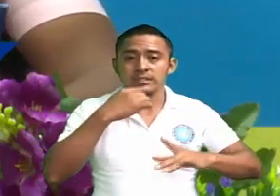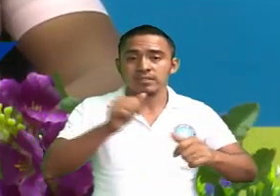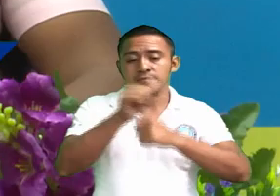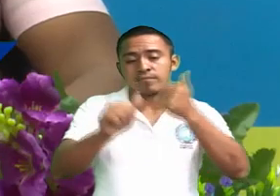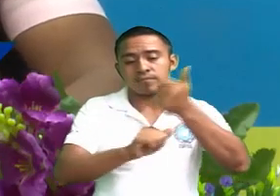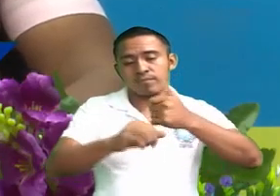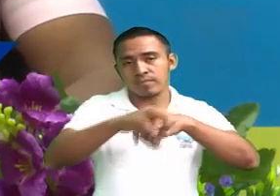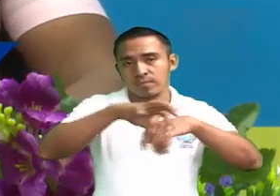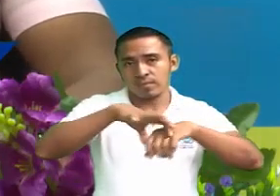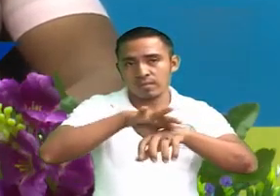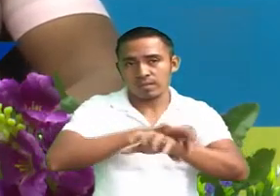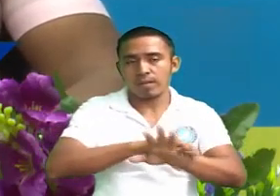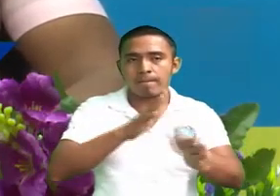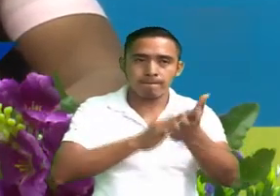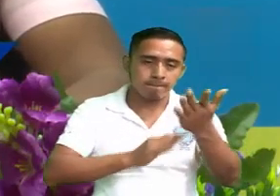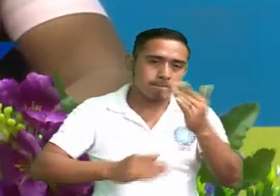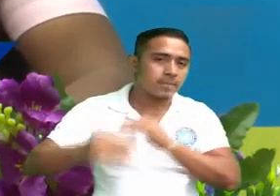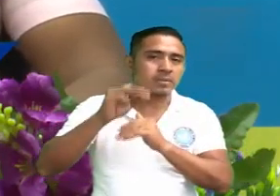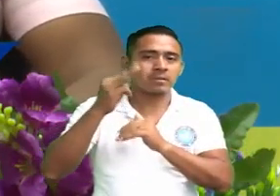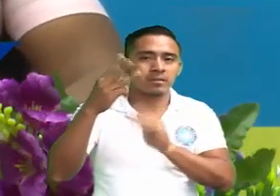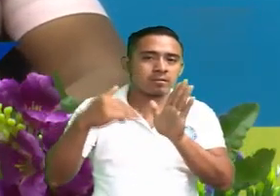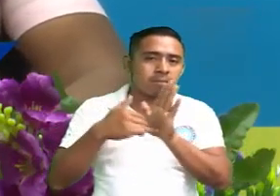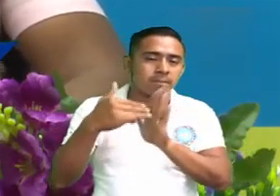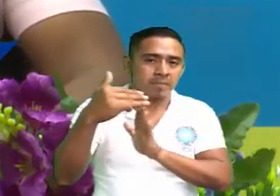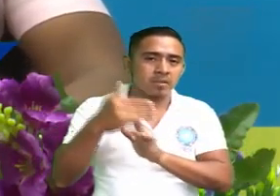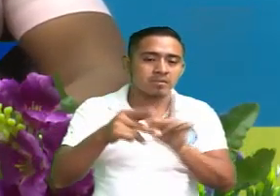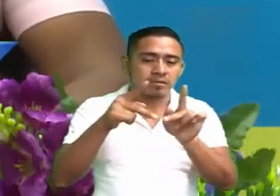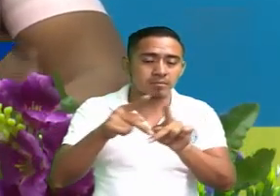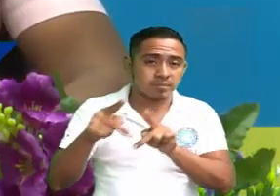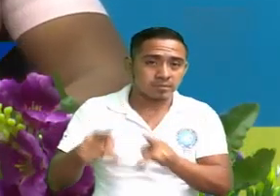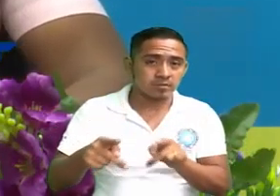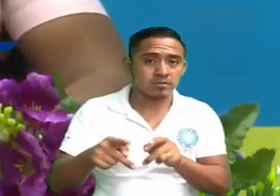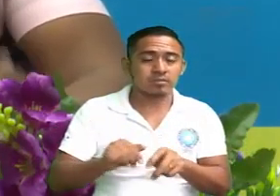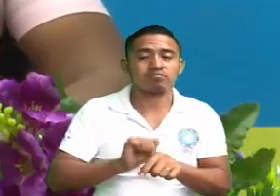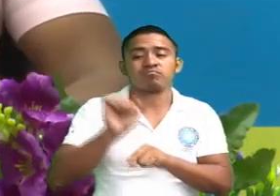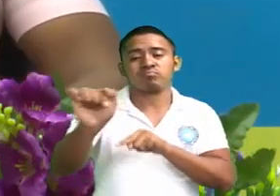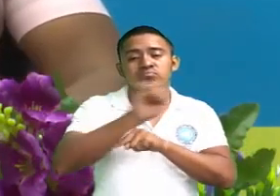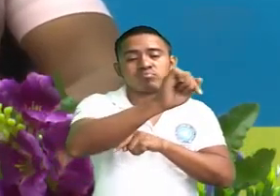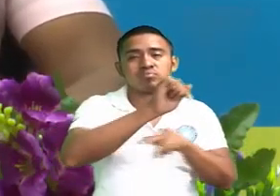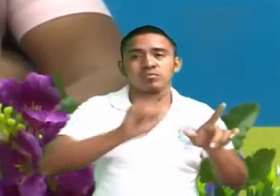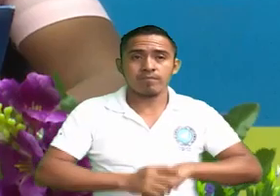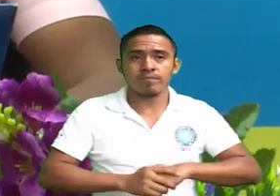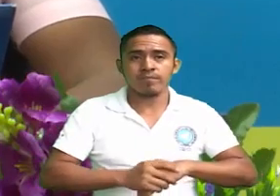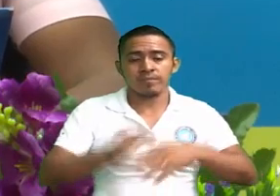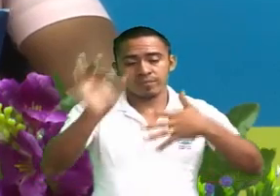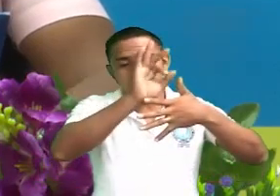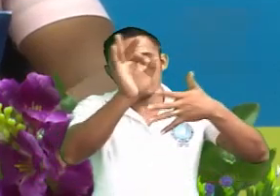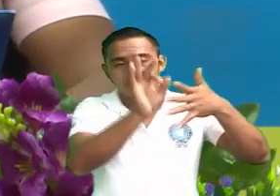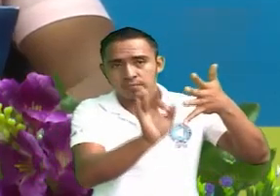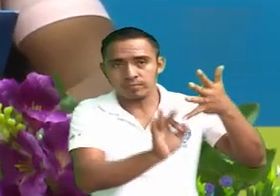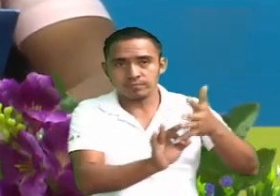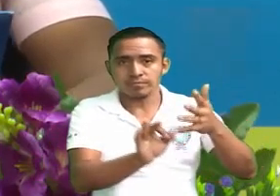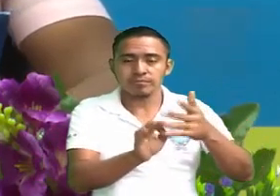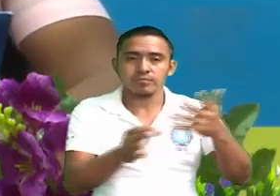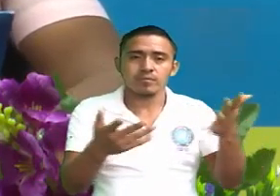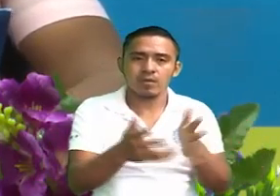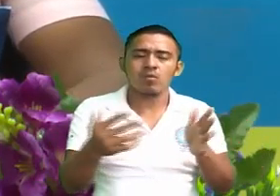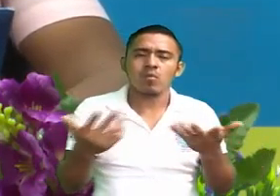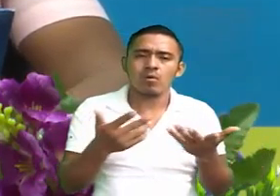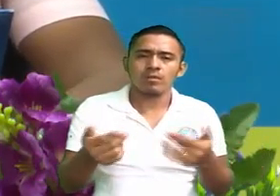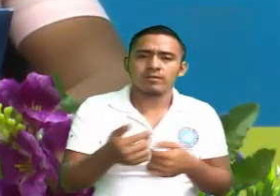República, más de 3 millones de nicaragüenses se movilizaron a los diferentes sitios turísticos, actividades religiosas,